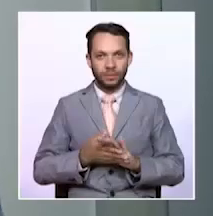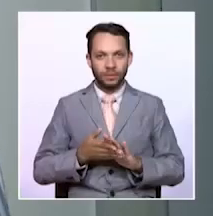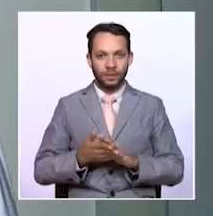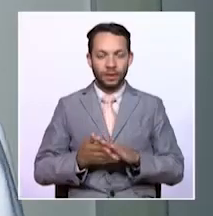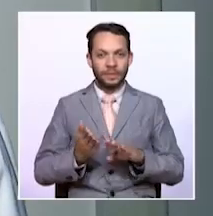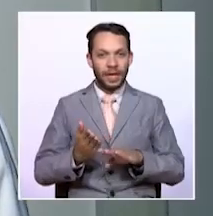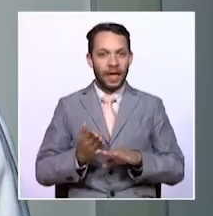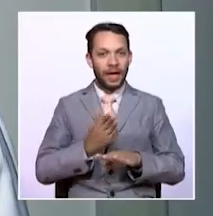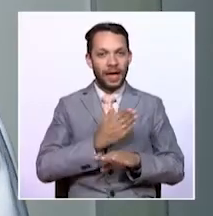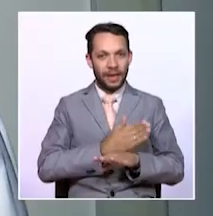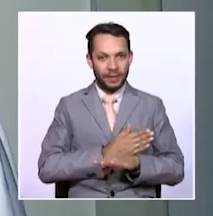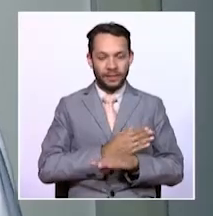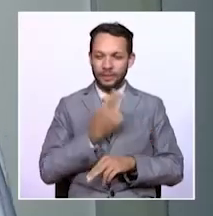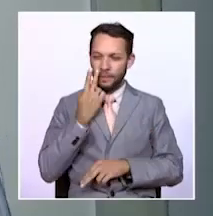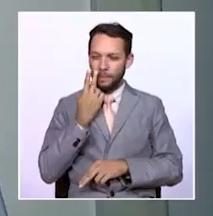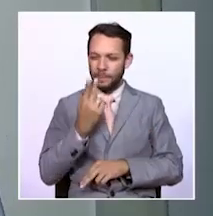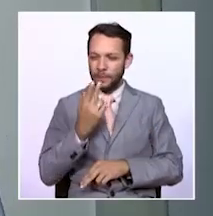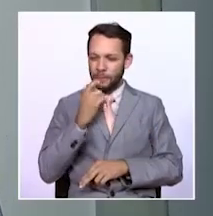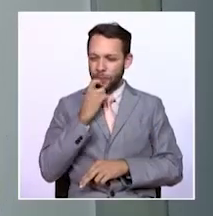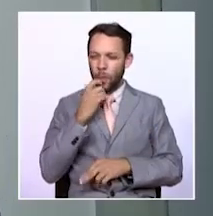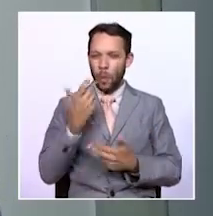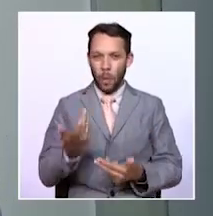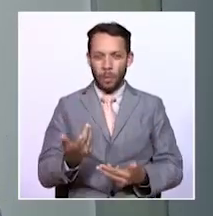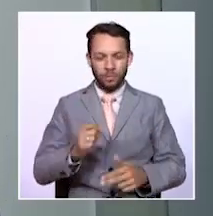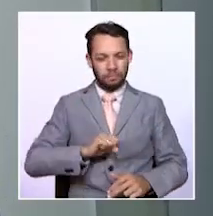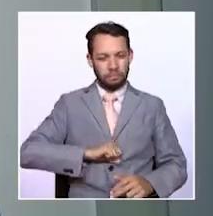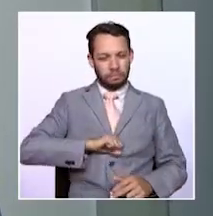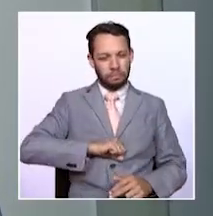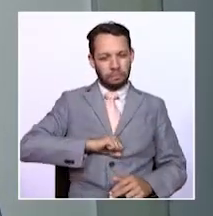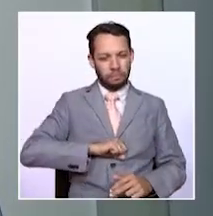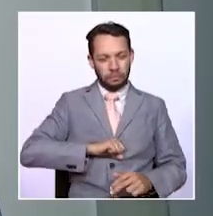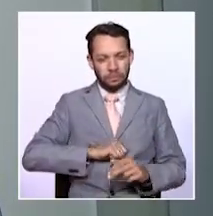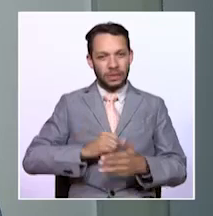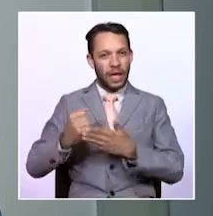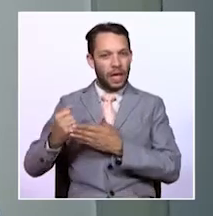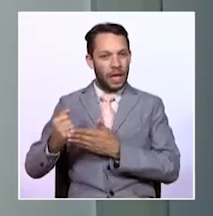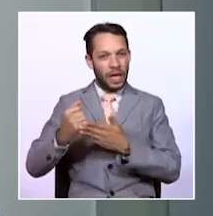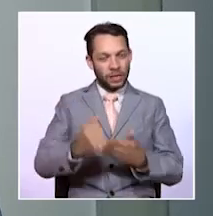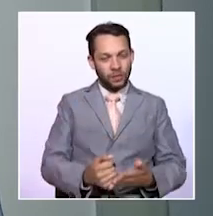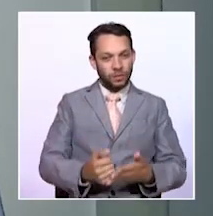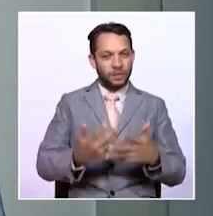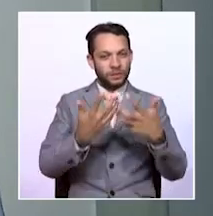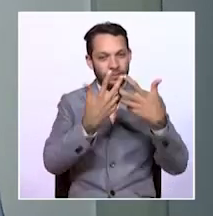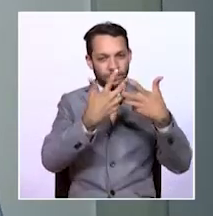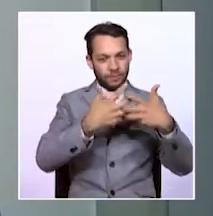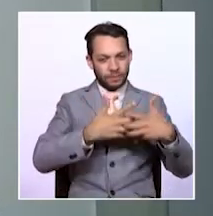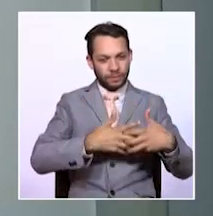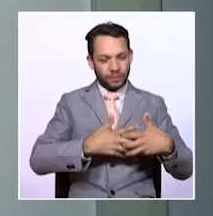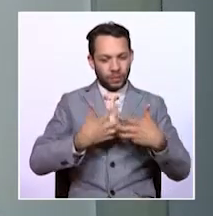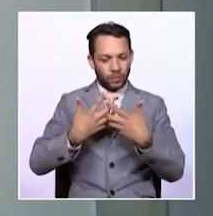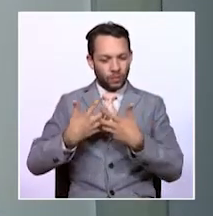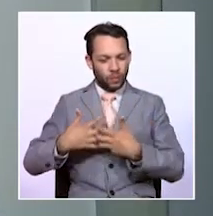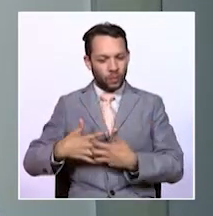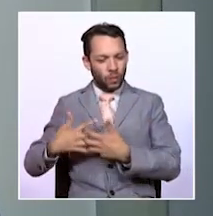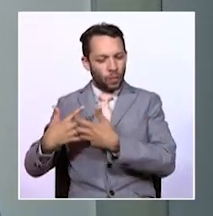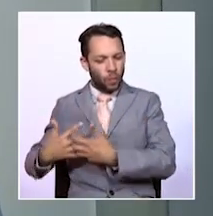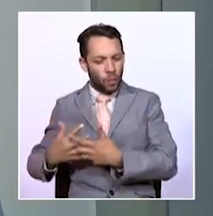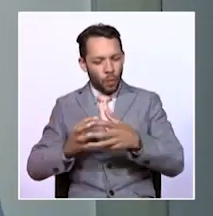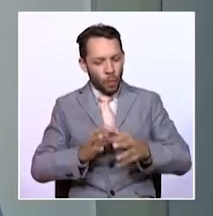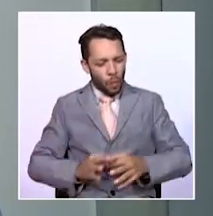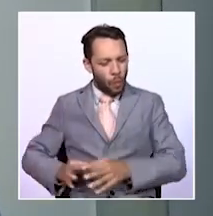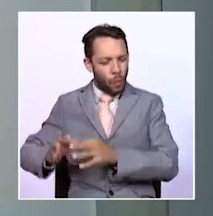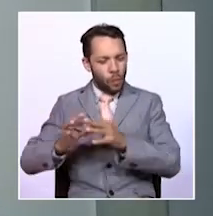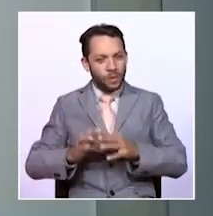Vimos anteriormente cómo podemos evaluar a través de la ecografía diferentes estructuras a nivel abdominal. Ahorita vamos a ver cómo podemos